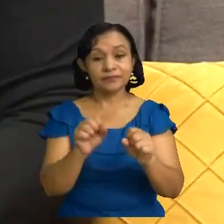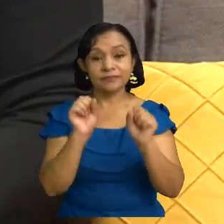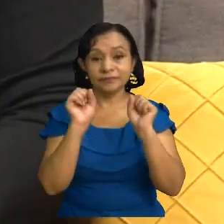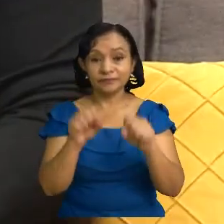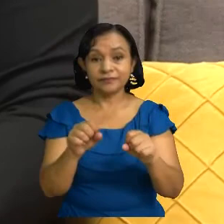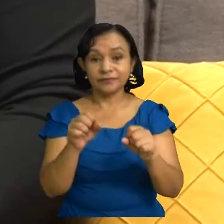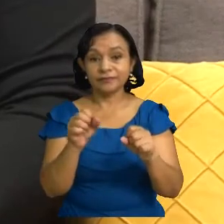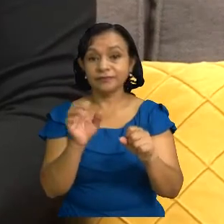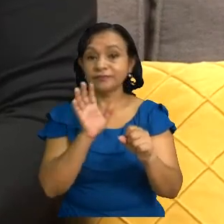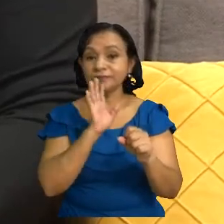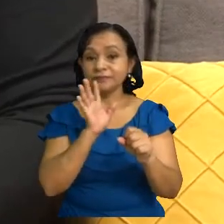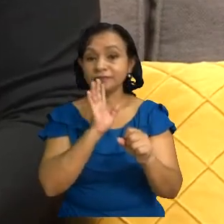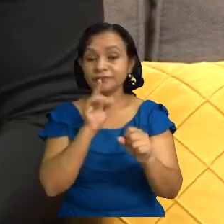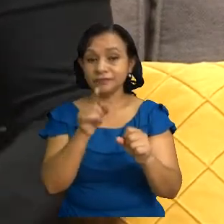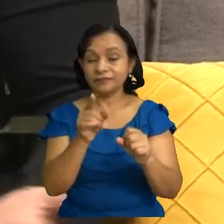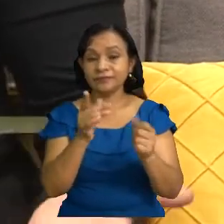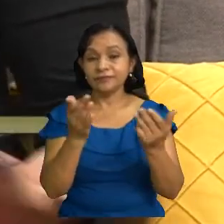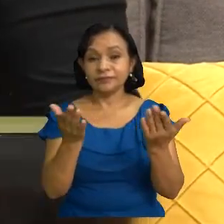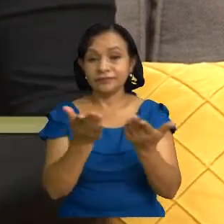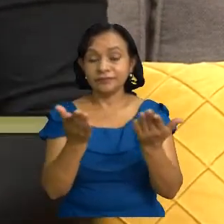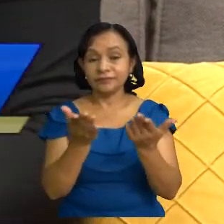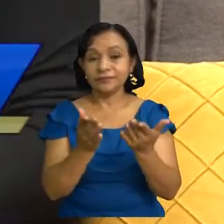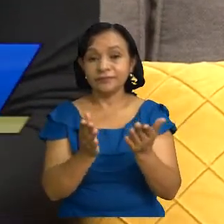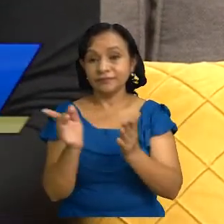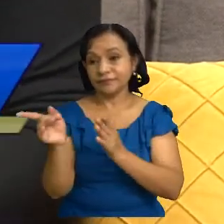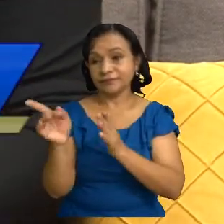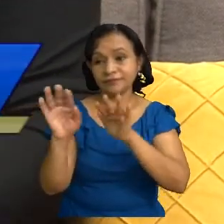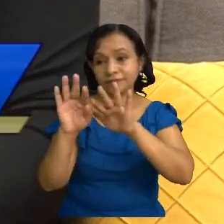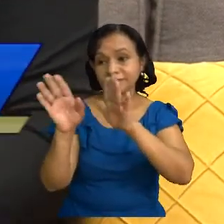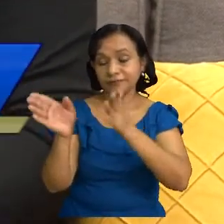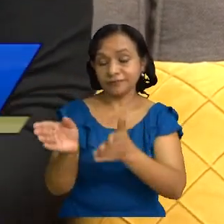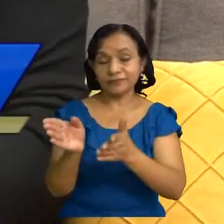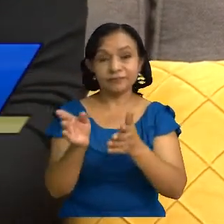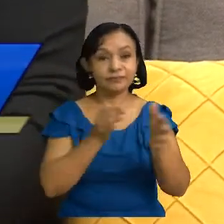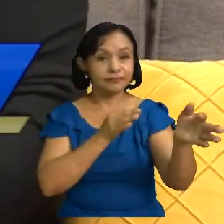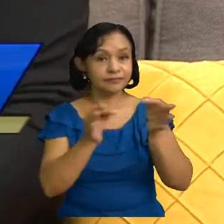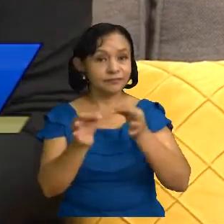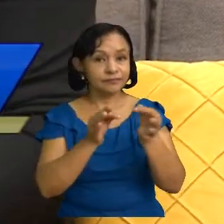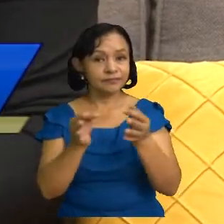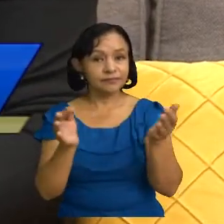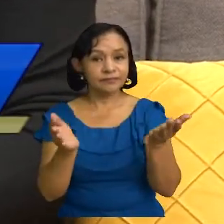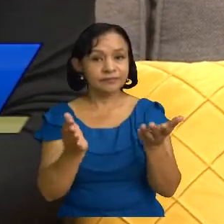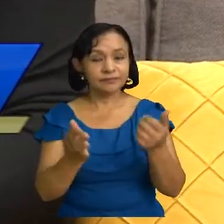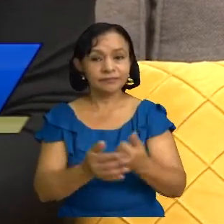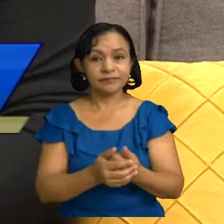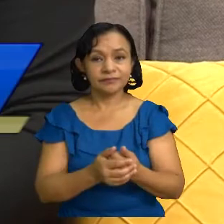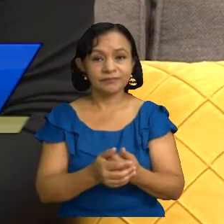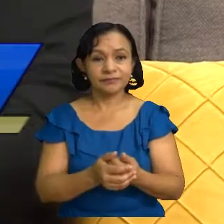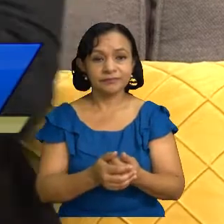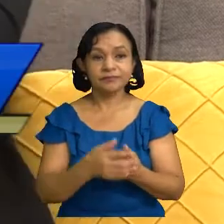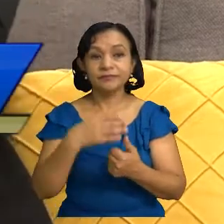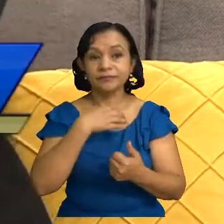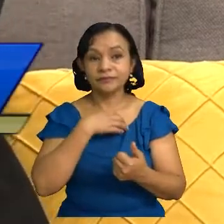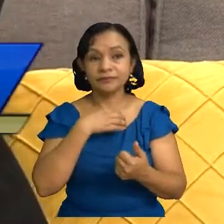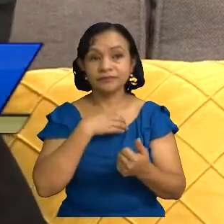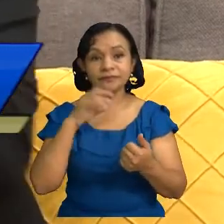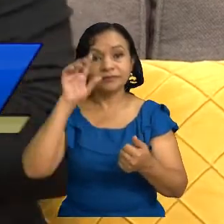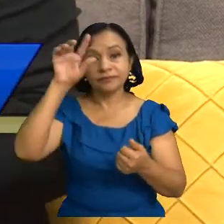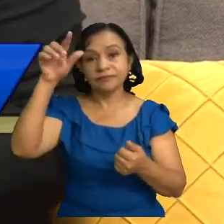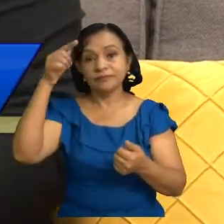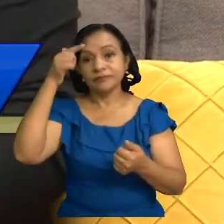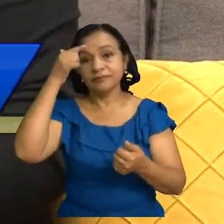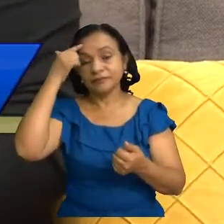bueno ahorita que decía un dato que para nuestro gobierno el único